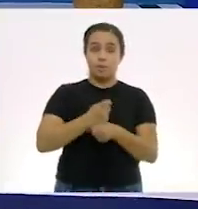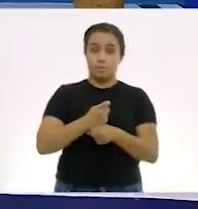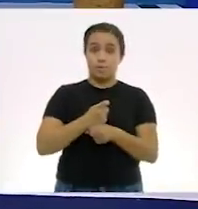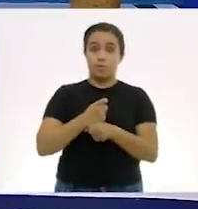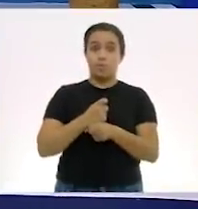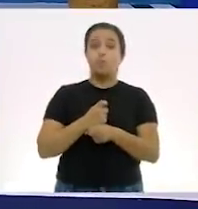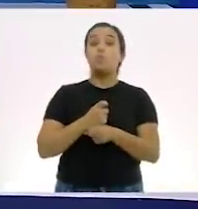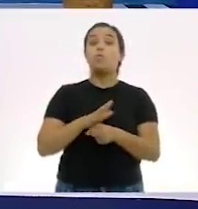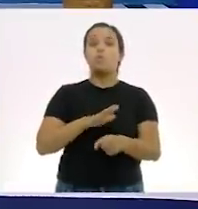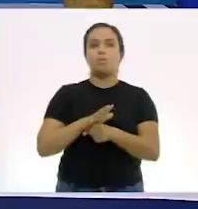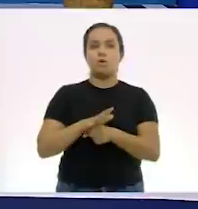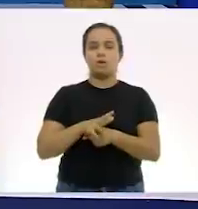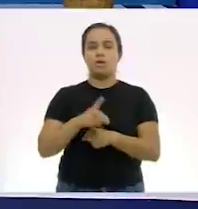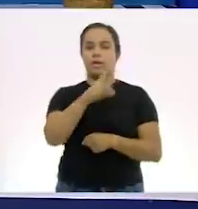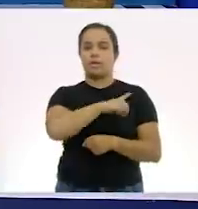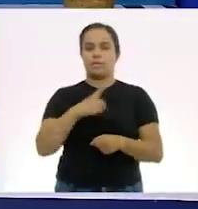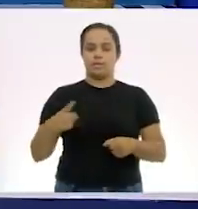inhalamos,